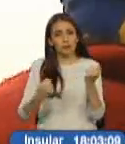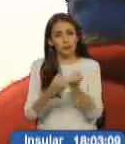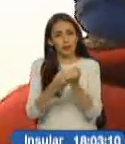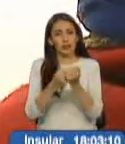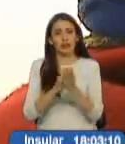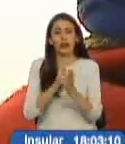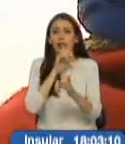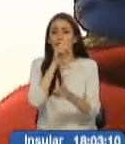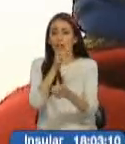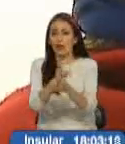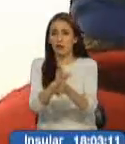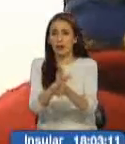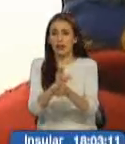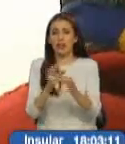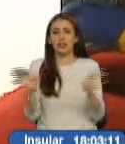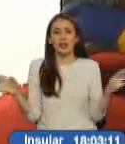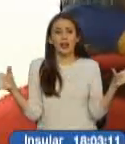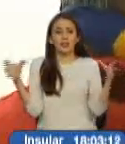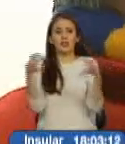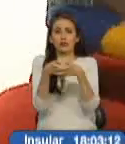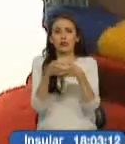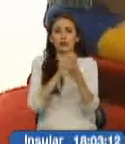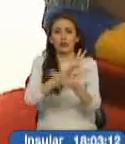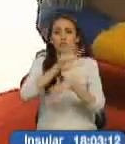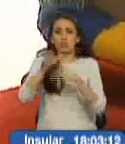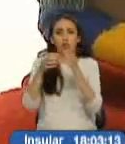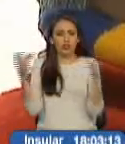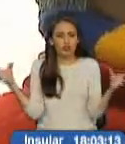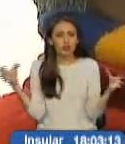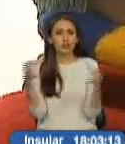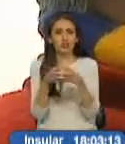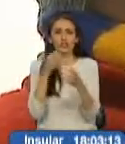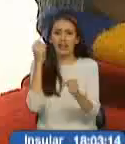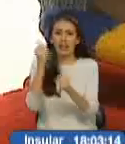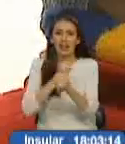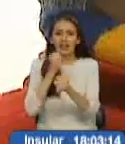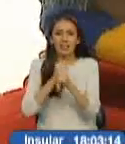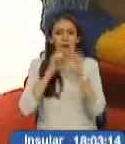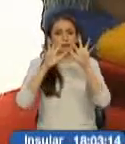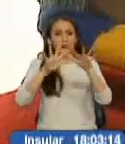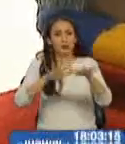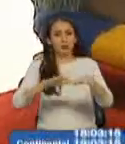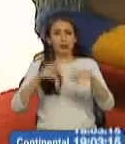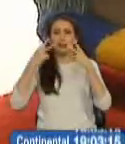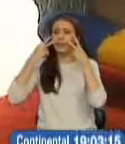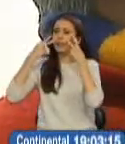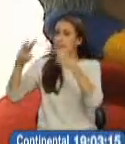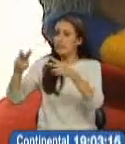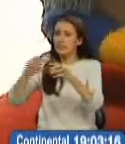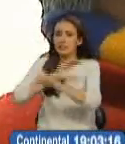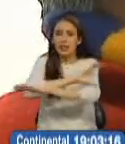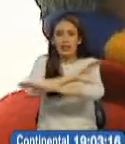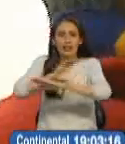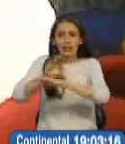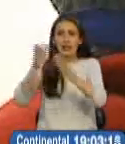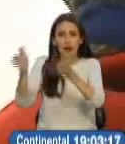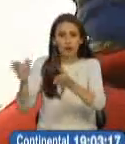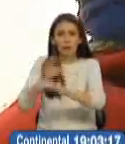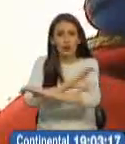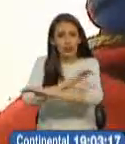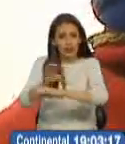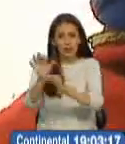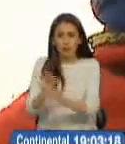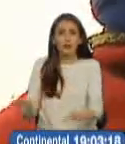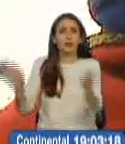realidad la gran minga agropecuaria. Hay que regresar a ver los ojos al campo. ¿Por qué? Porque hay